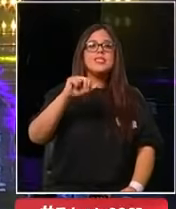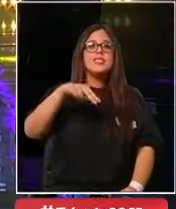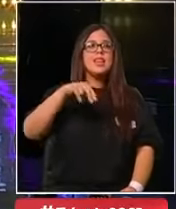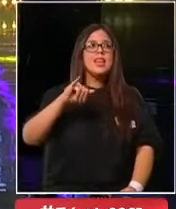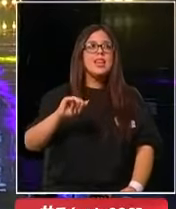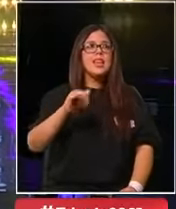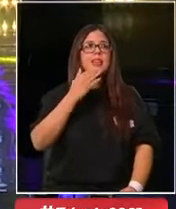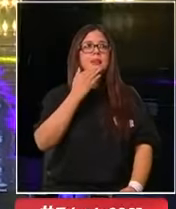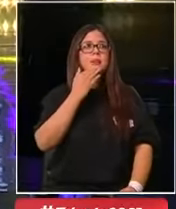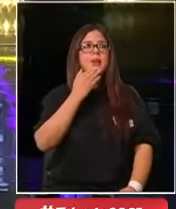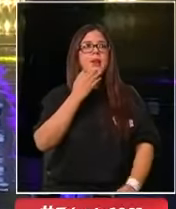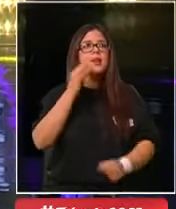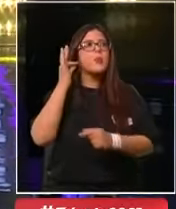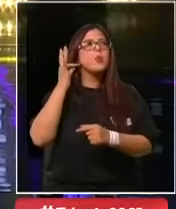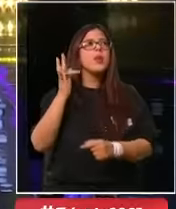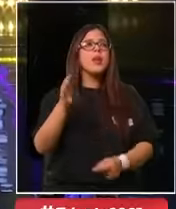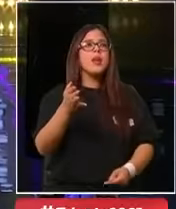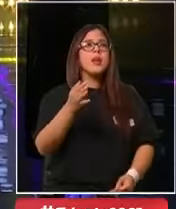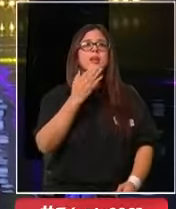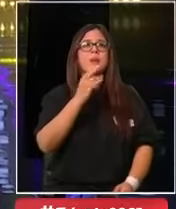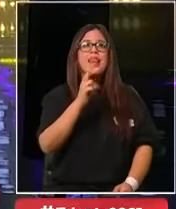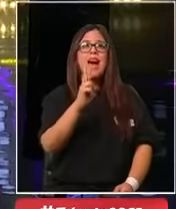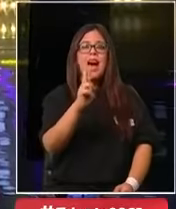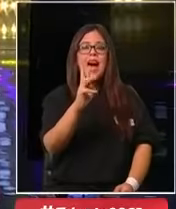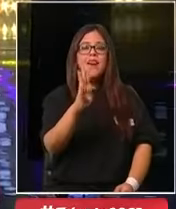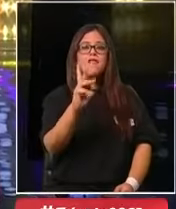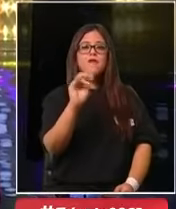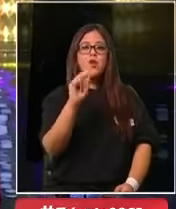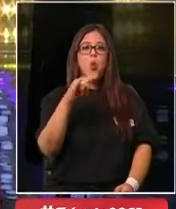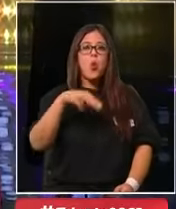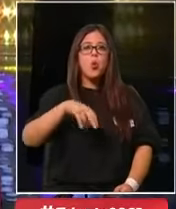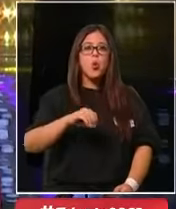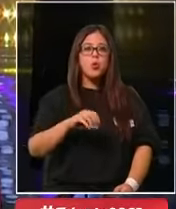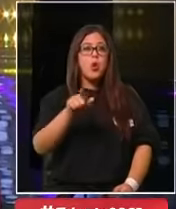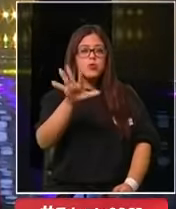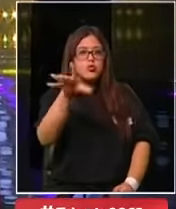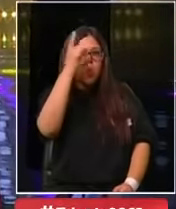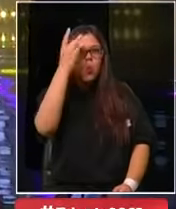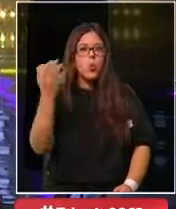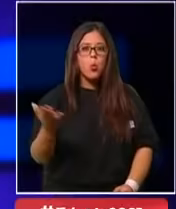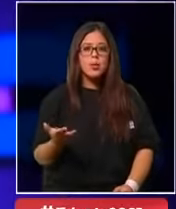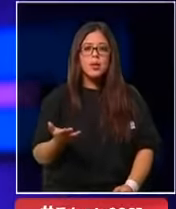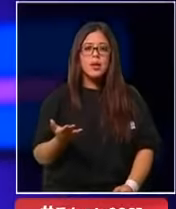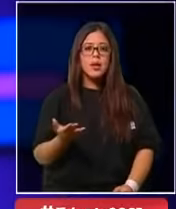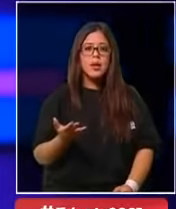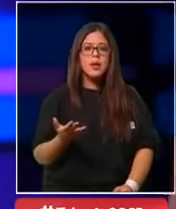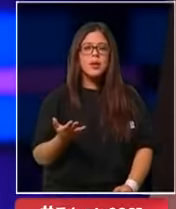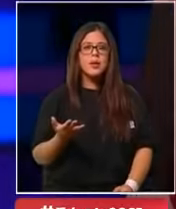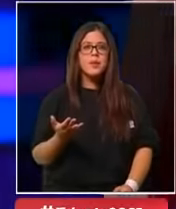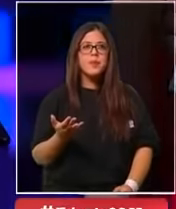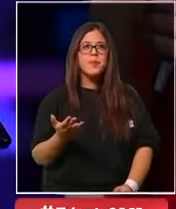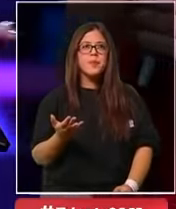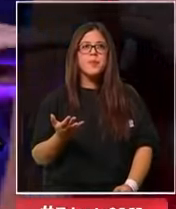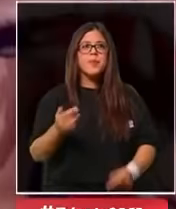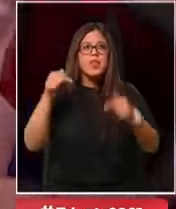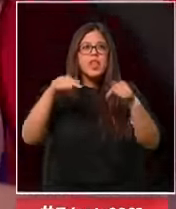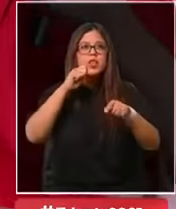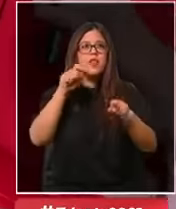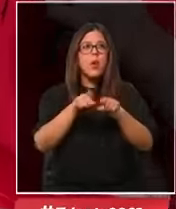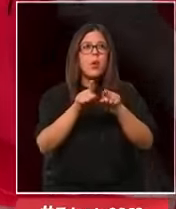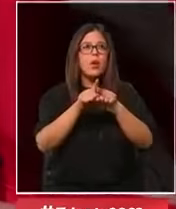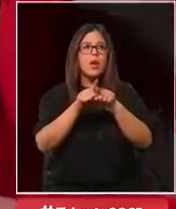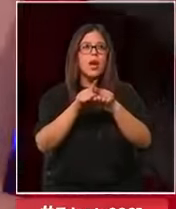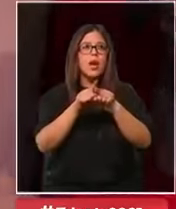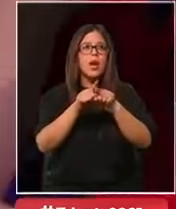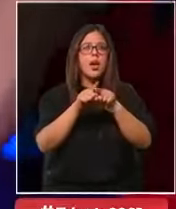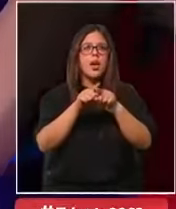Y hay que agradecerle ay, muchas gracias. A Bruno. Rafa, ¿te has dado cuenta? ¿Te has dado cuenta que esto es como una caída masiva